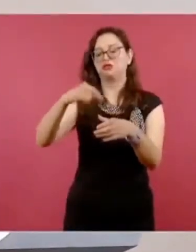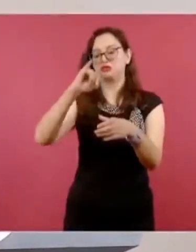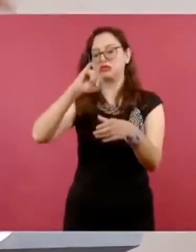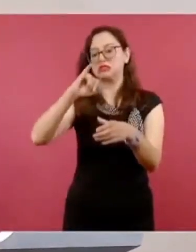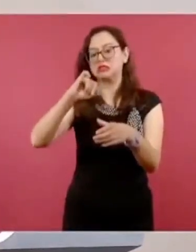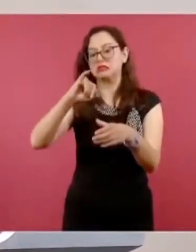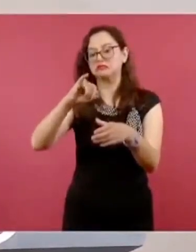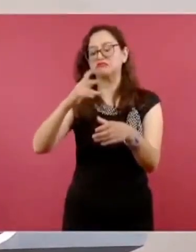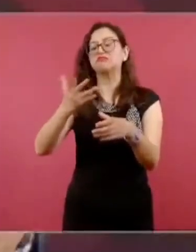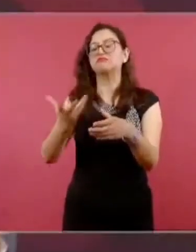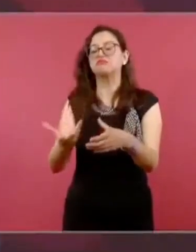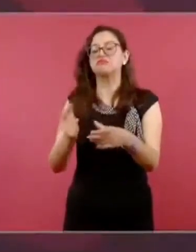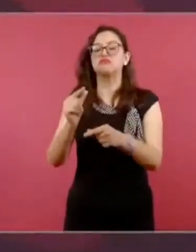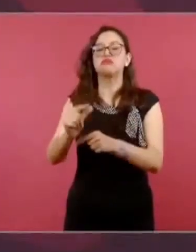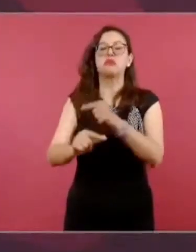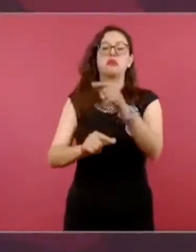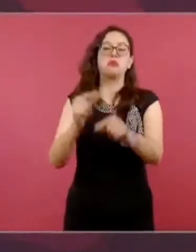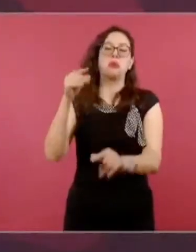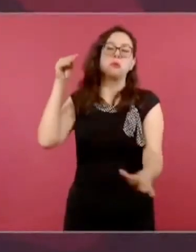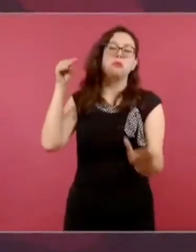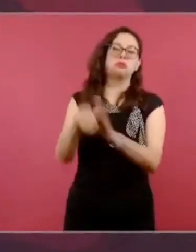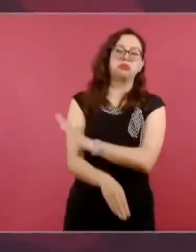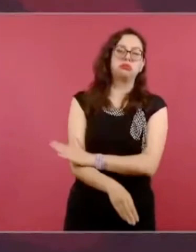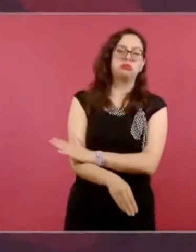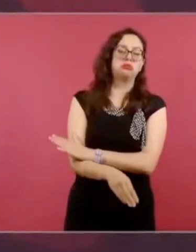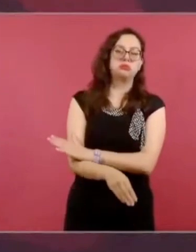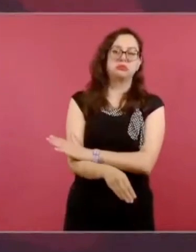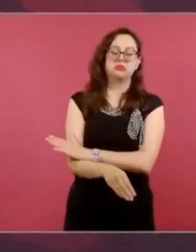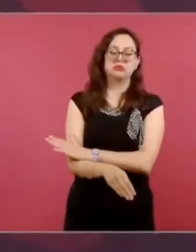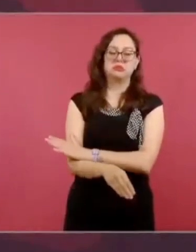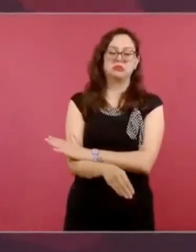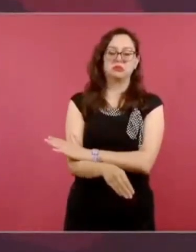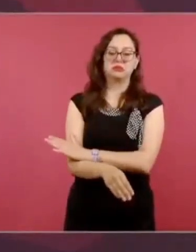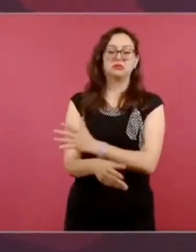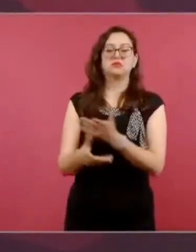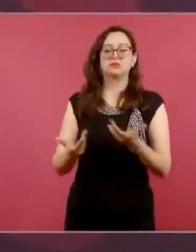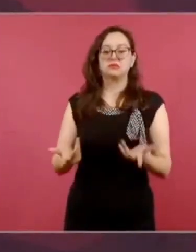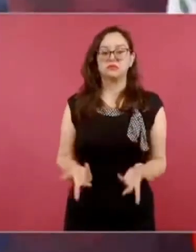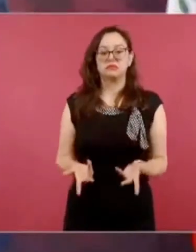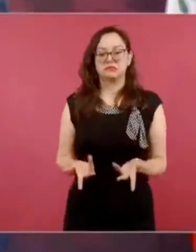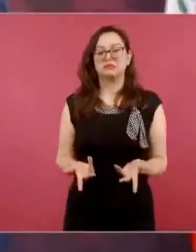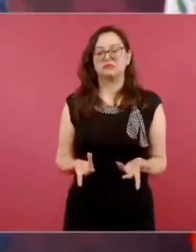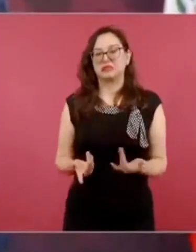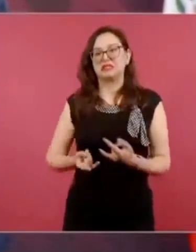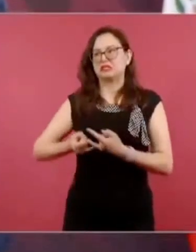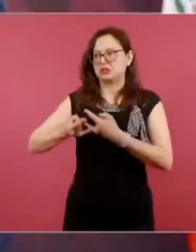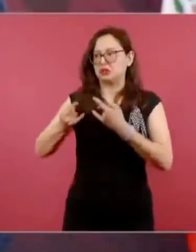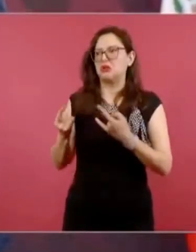Entonces, las revoluciones fracasan. Y hay casos muy tristes.